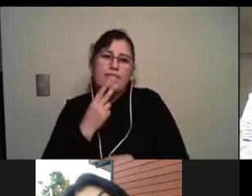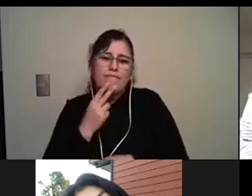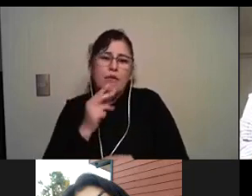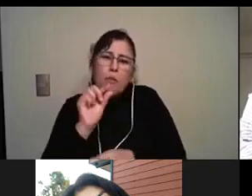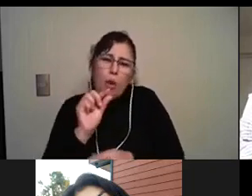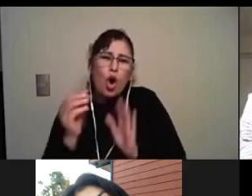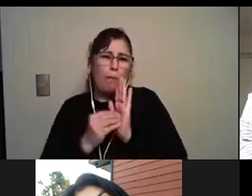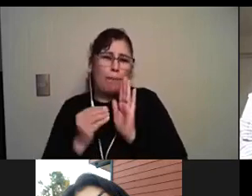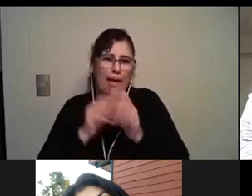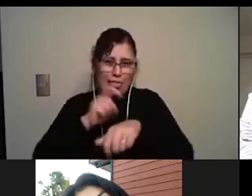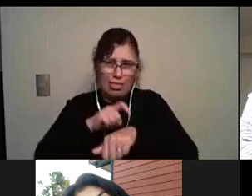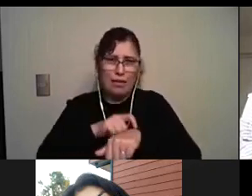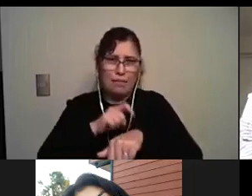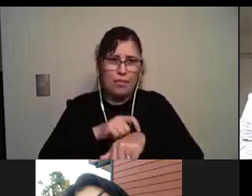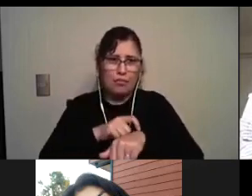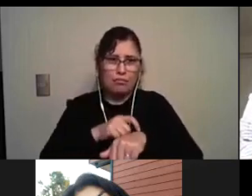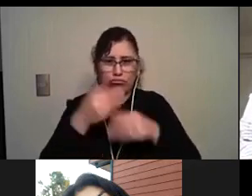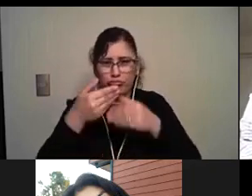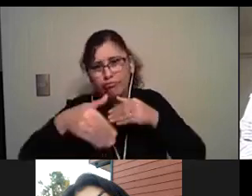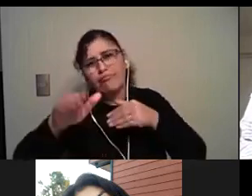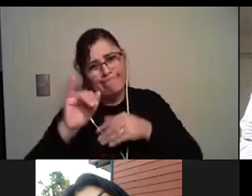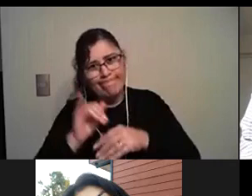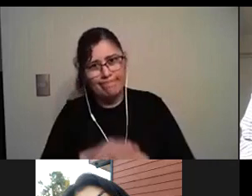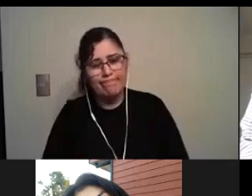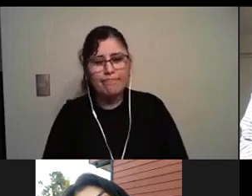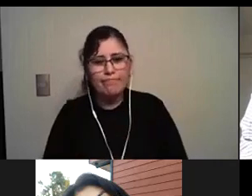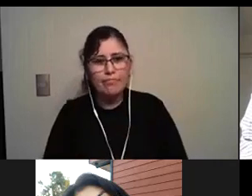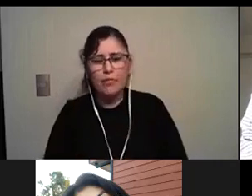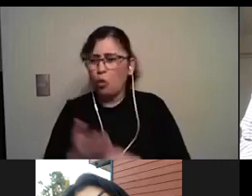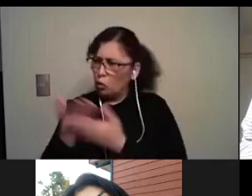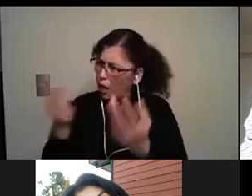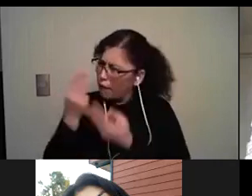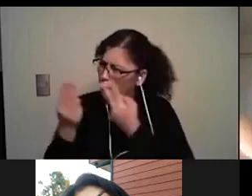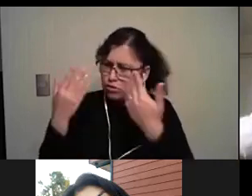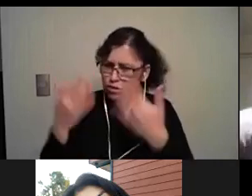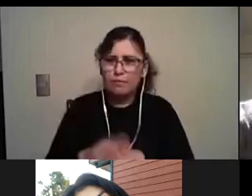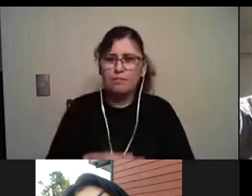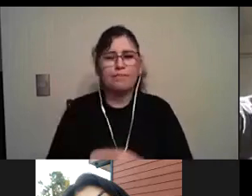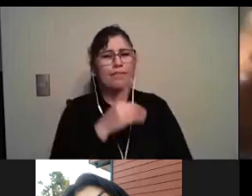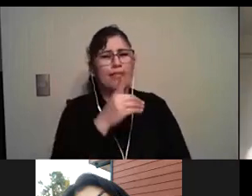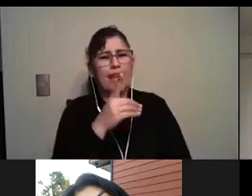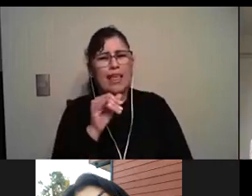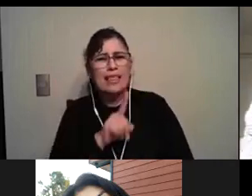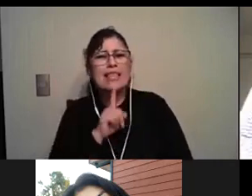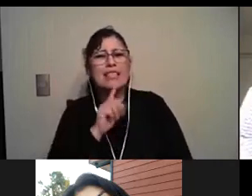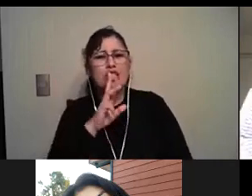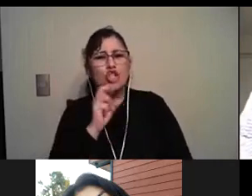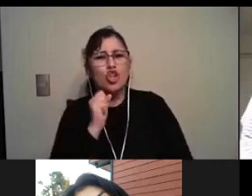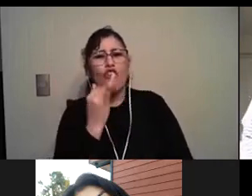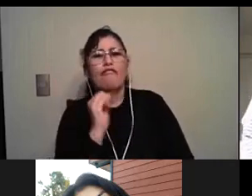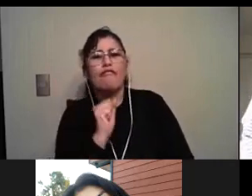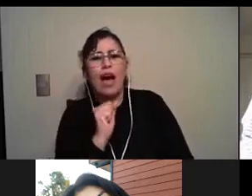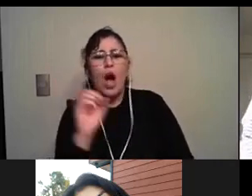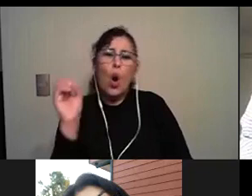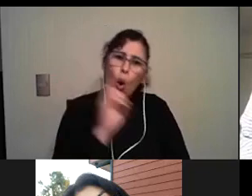Ah, ¿Lo vieron? Pues sí. Profe, ¿atrofia y distrofia es lo mismo? No,